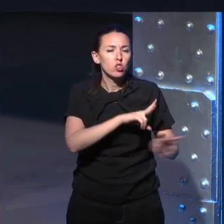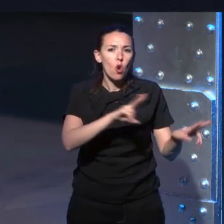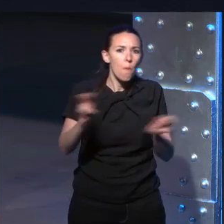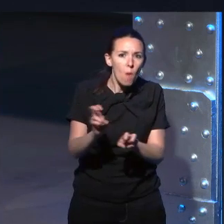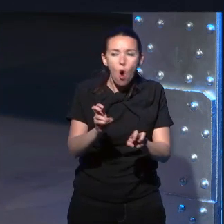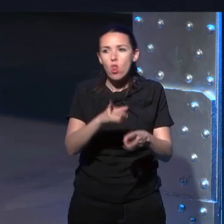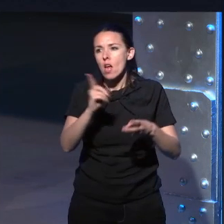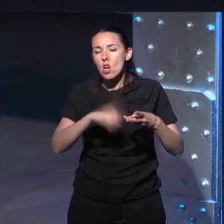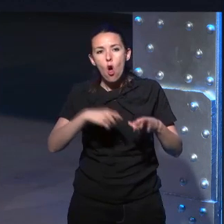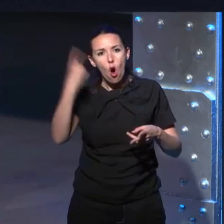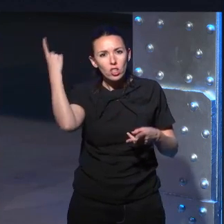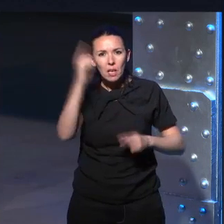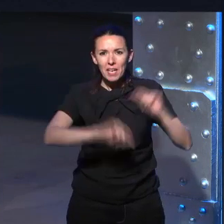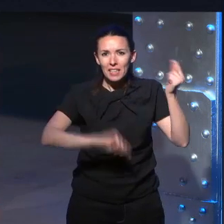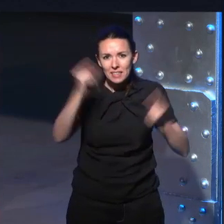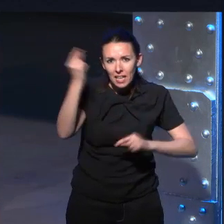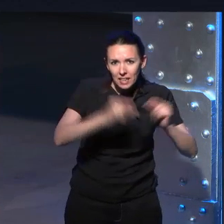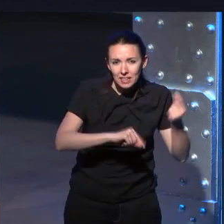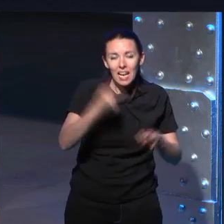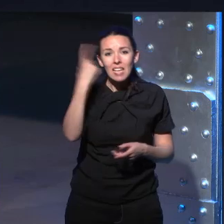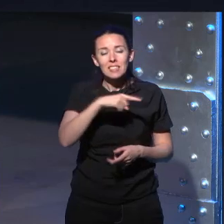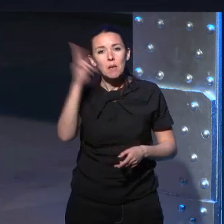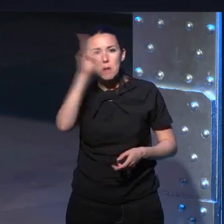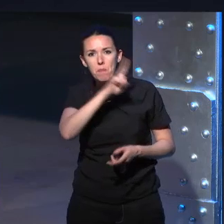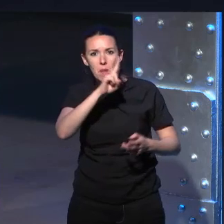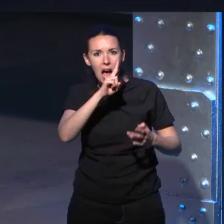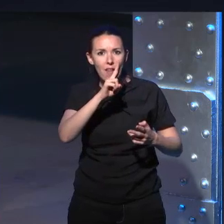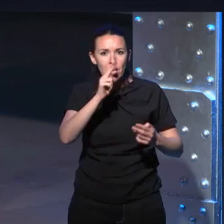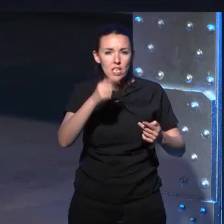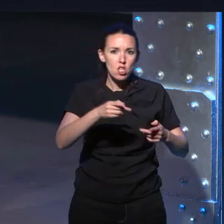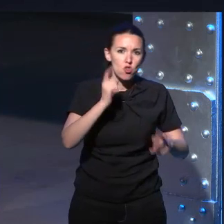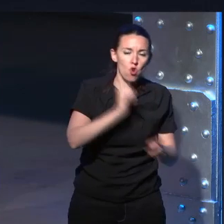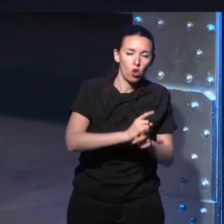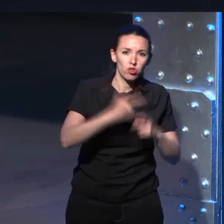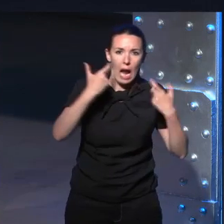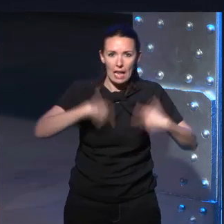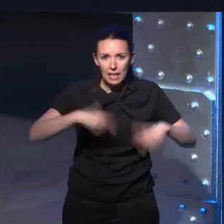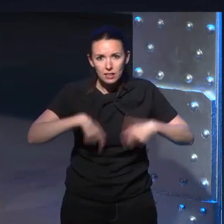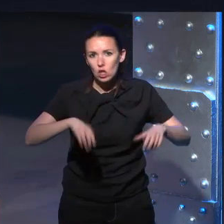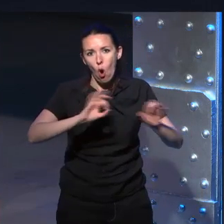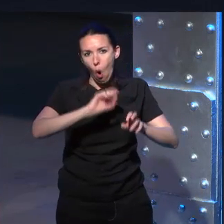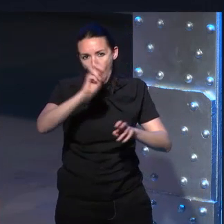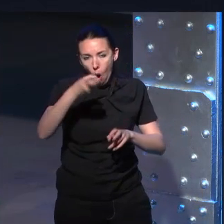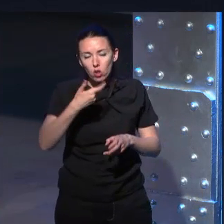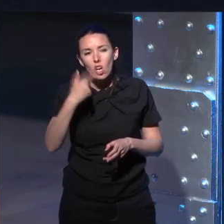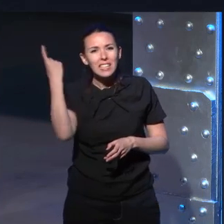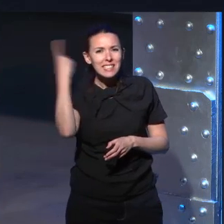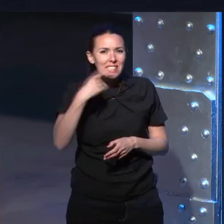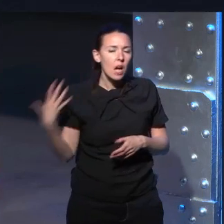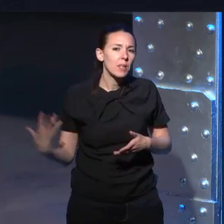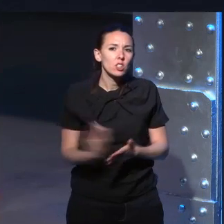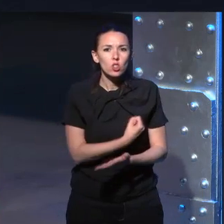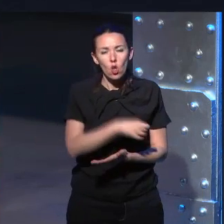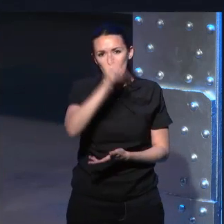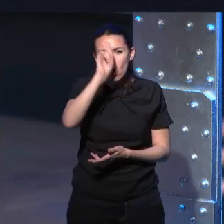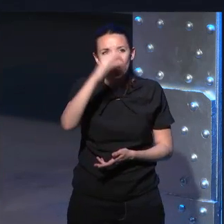las estadísticas de Tom Brady, saben si el Real Madrid va a jugar contra el Atlético o el Juventus contra el Mónaco, saben todo. No sé cómo le